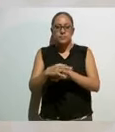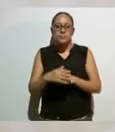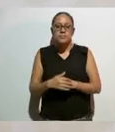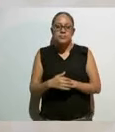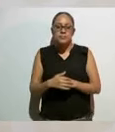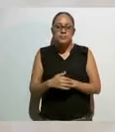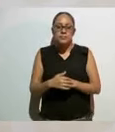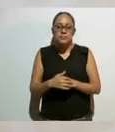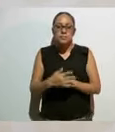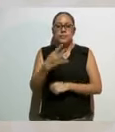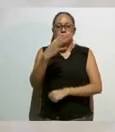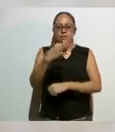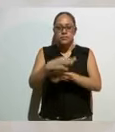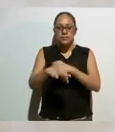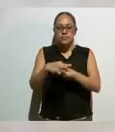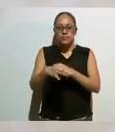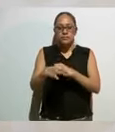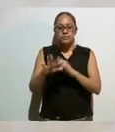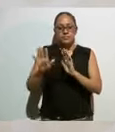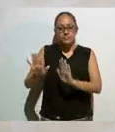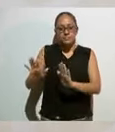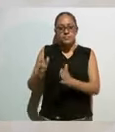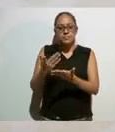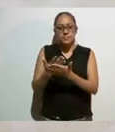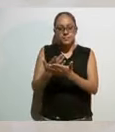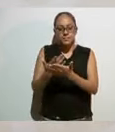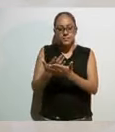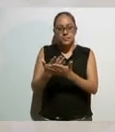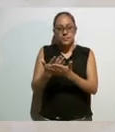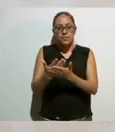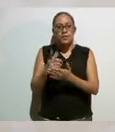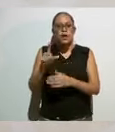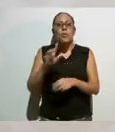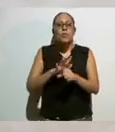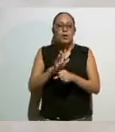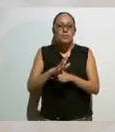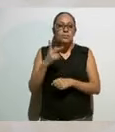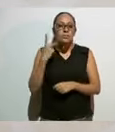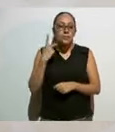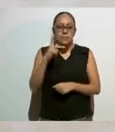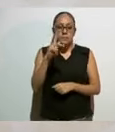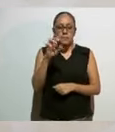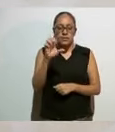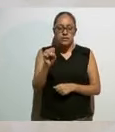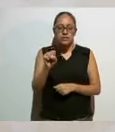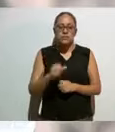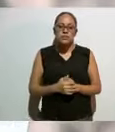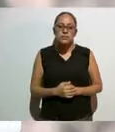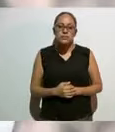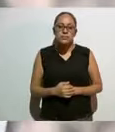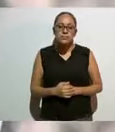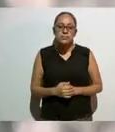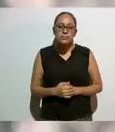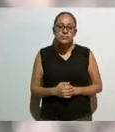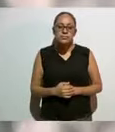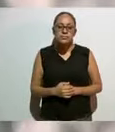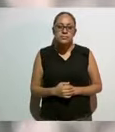del partido Encuentro Social, el PES, y